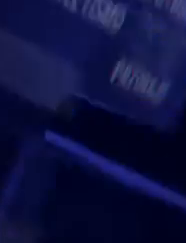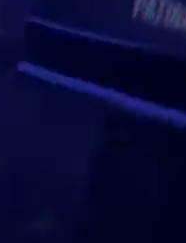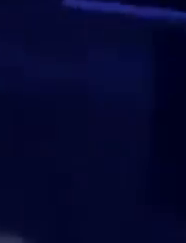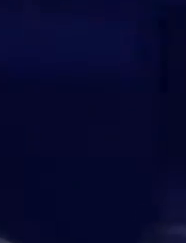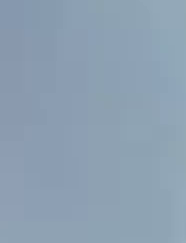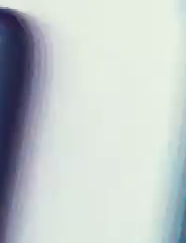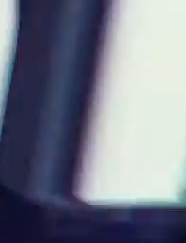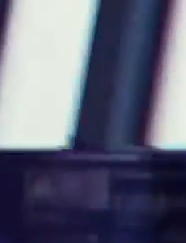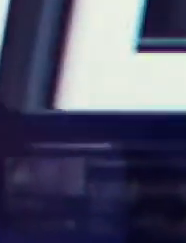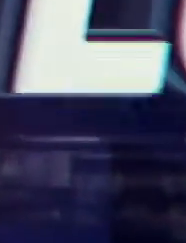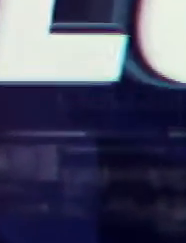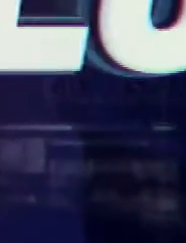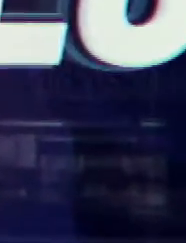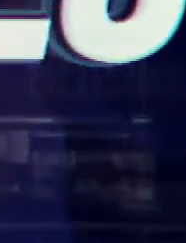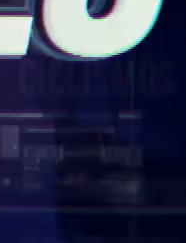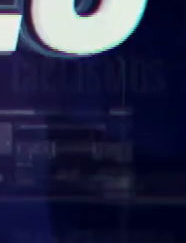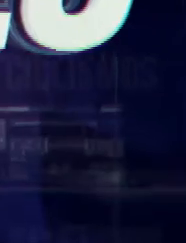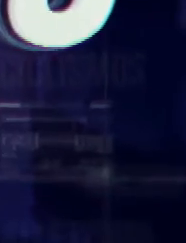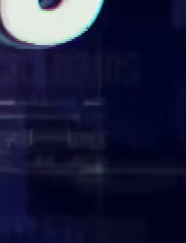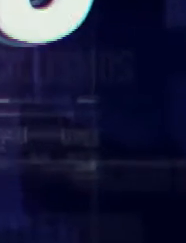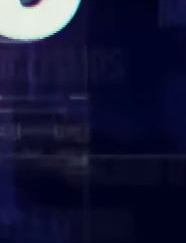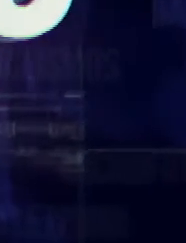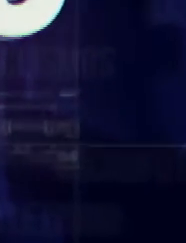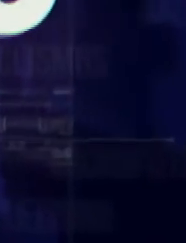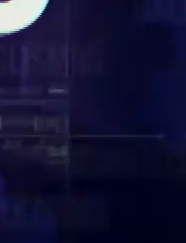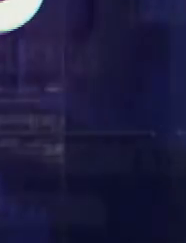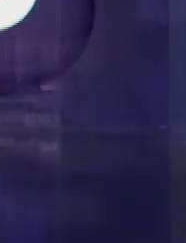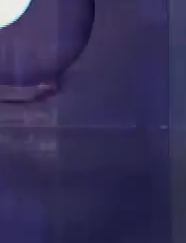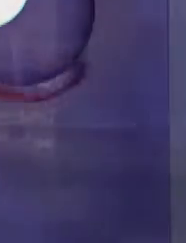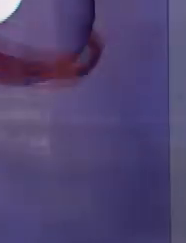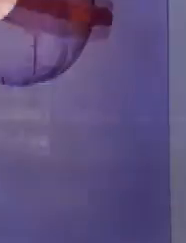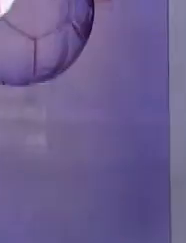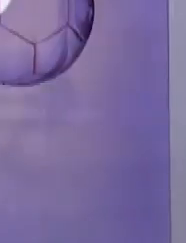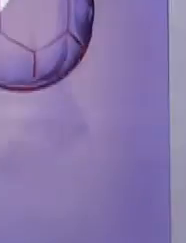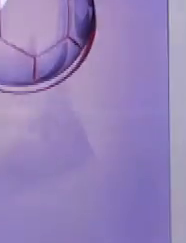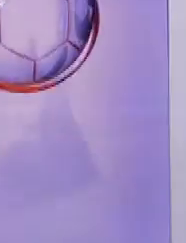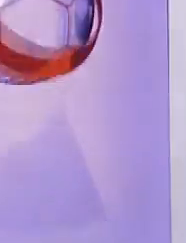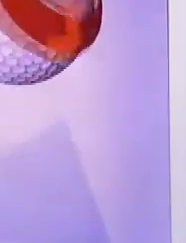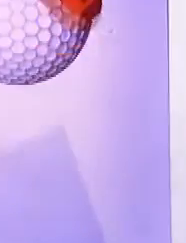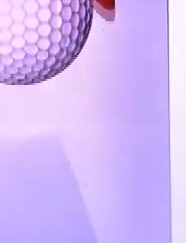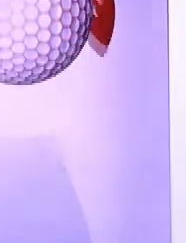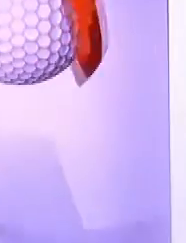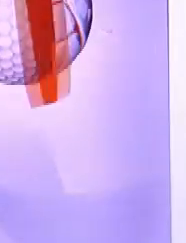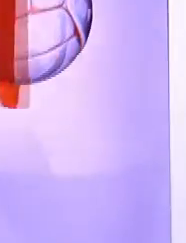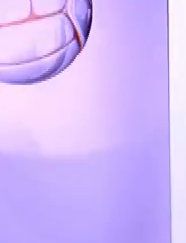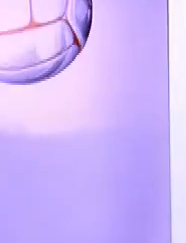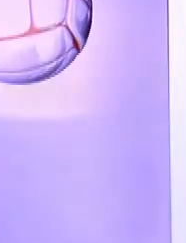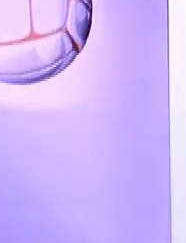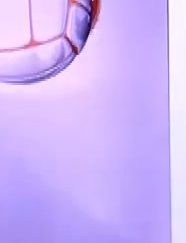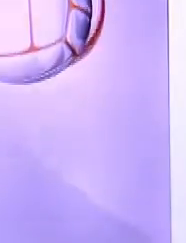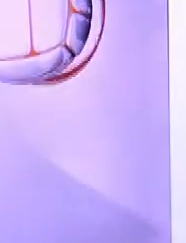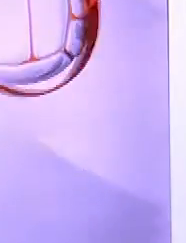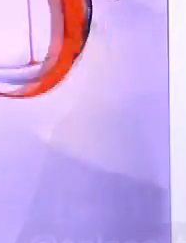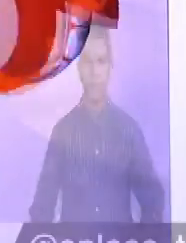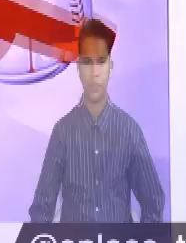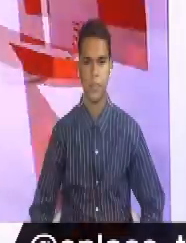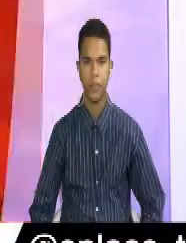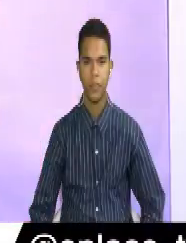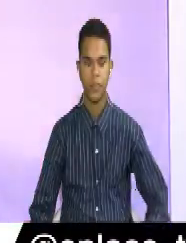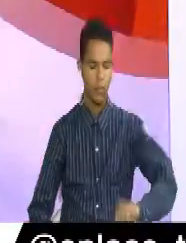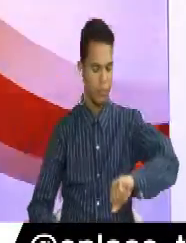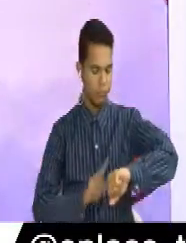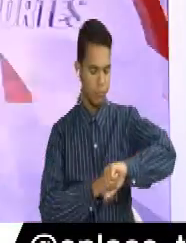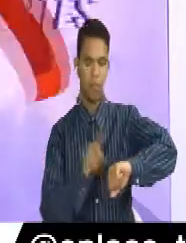Seis 6:35 y continuamos